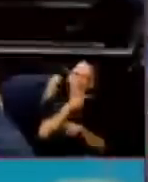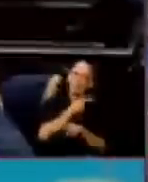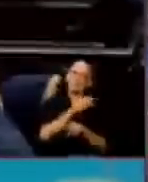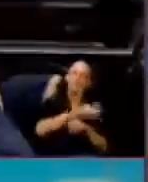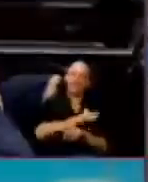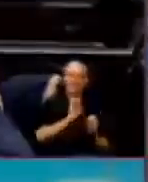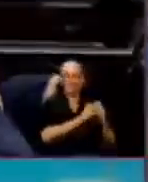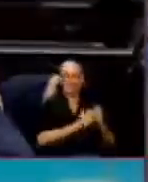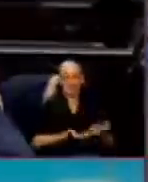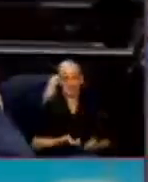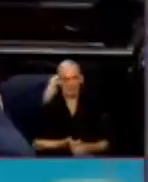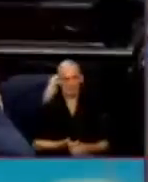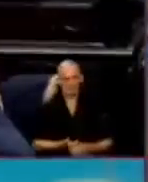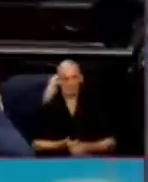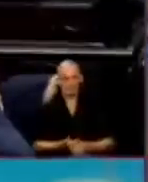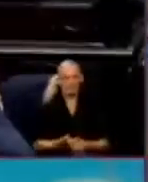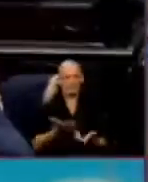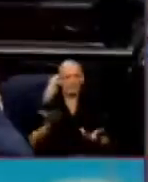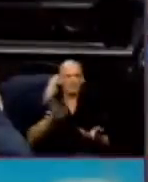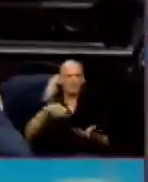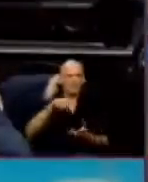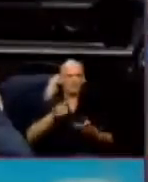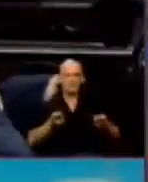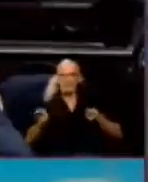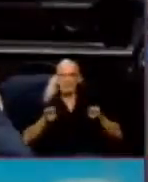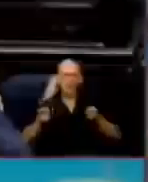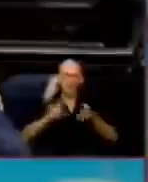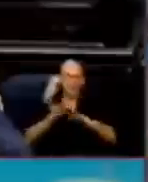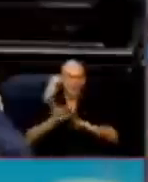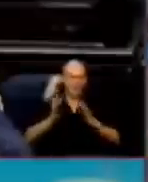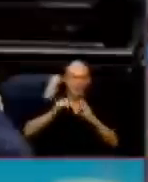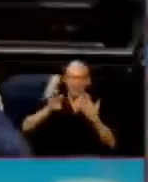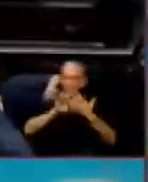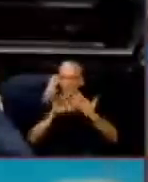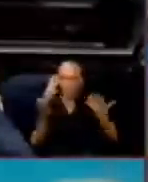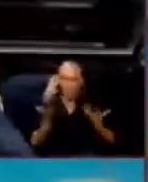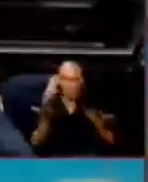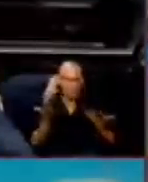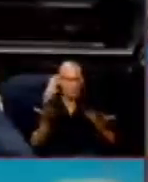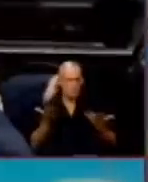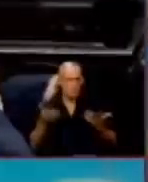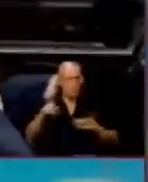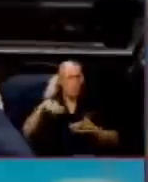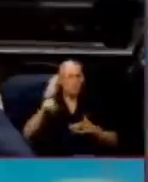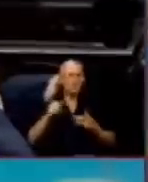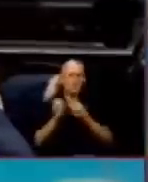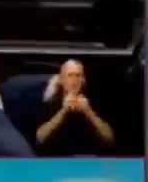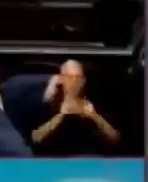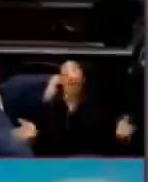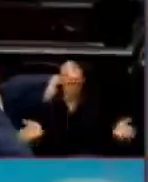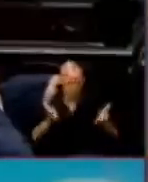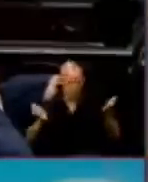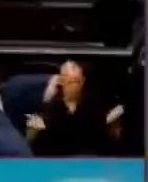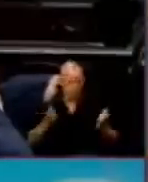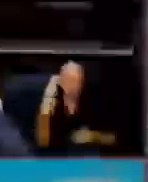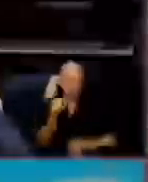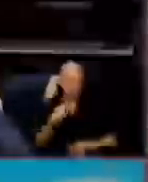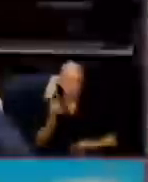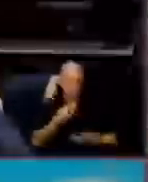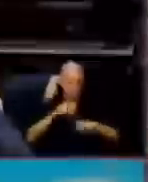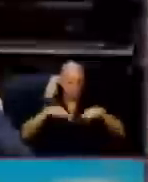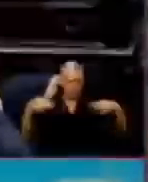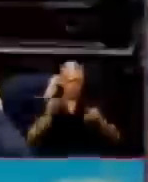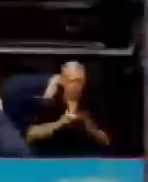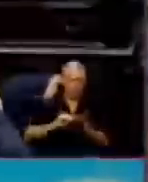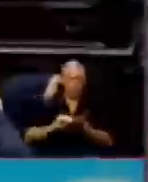haber menos protección y que la industria automotriz argentina va a ser igual de fuerte de lo que puede ser una producción